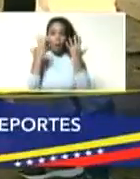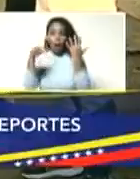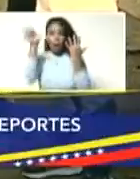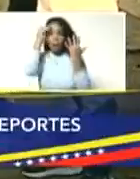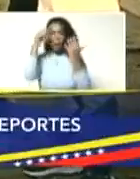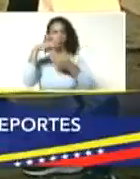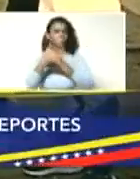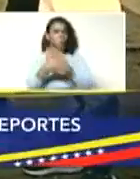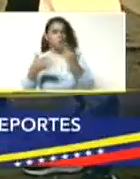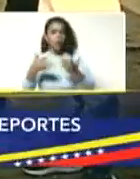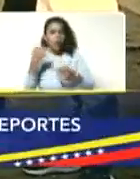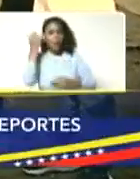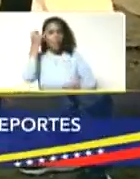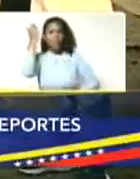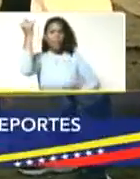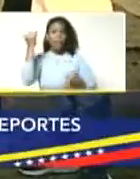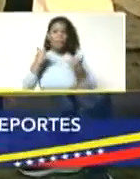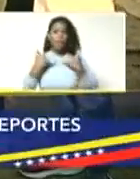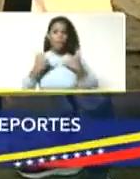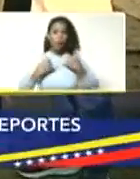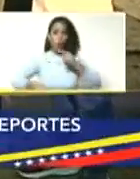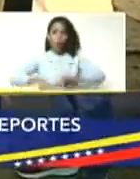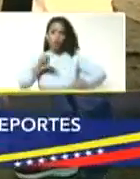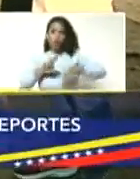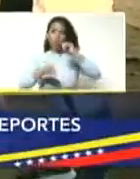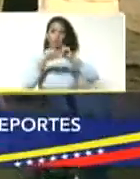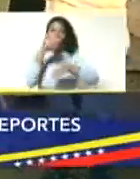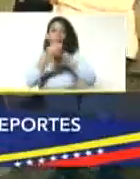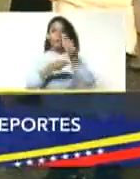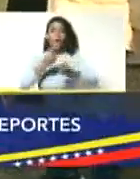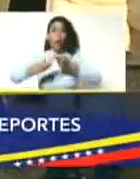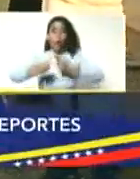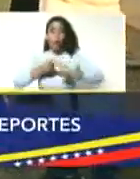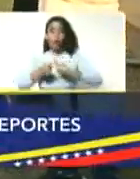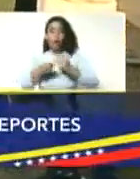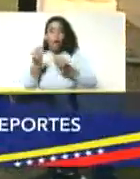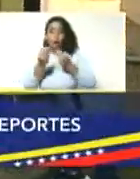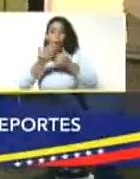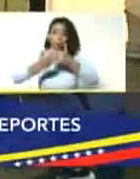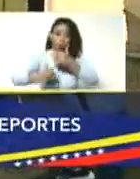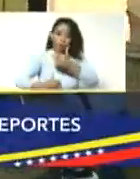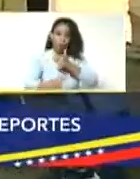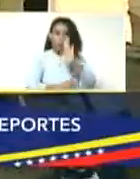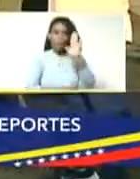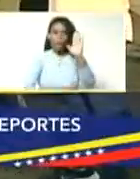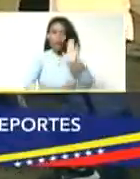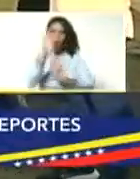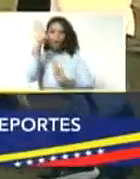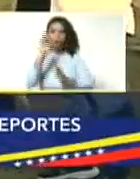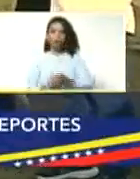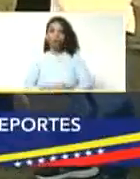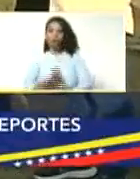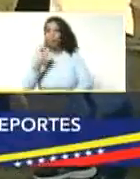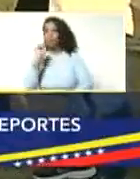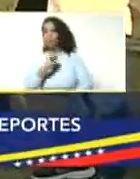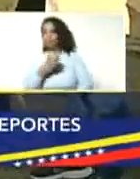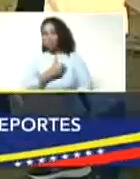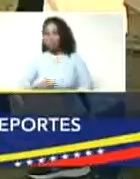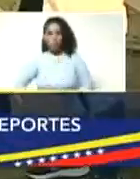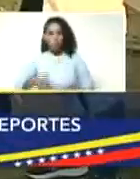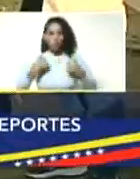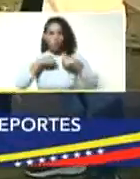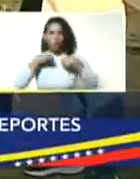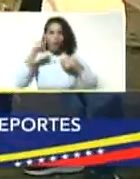Aprendimos con creatividad a construir, a hacer las cosas hacia adelante, ¿verdad? Claro que sí, presidente. De hecho, tenemos